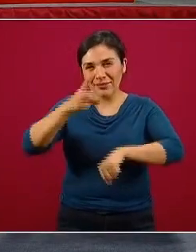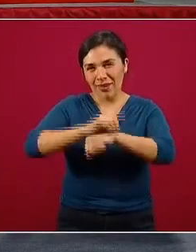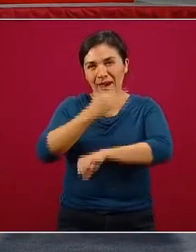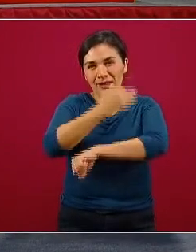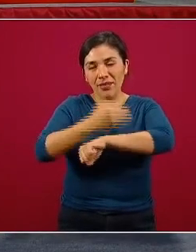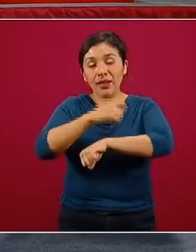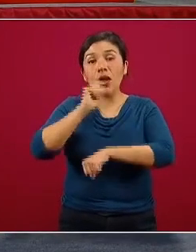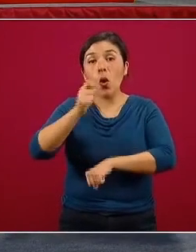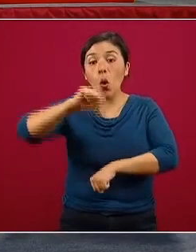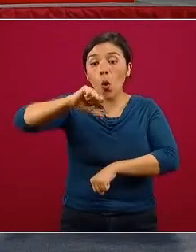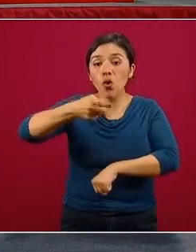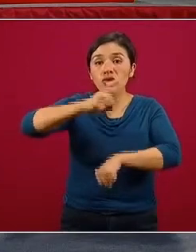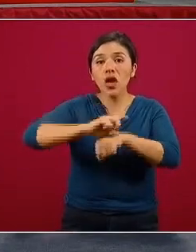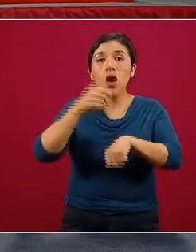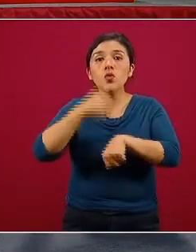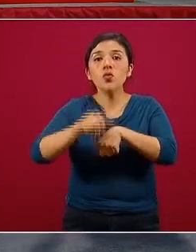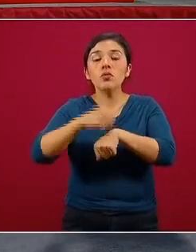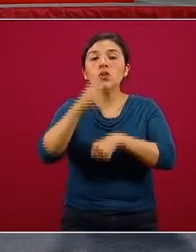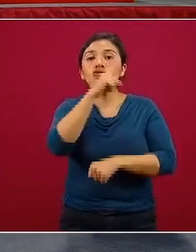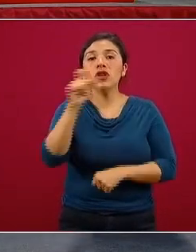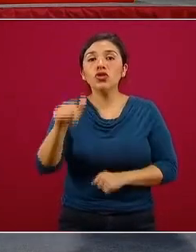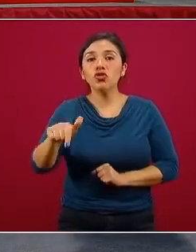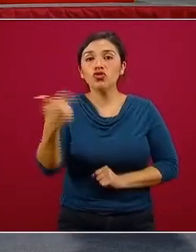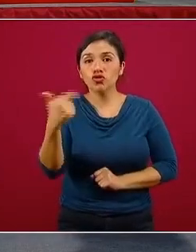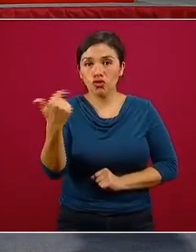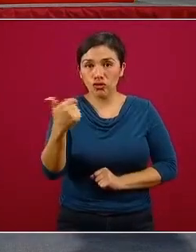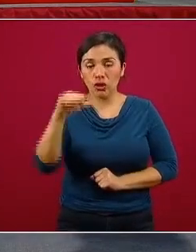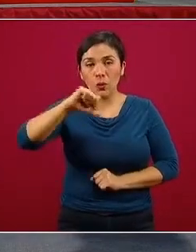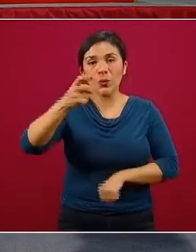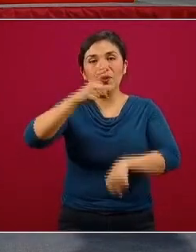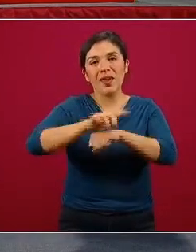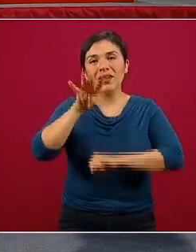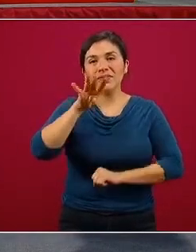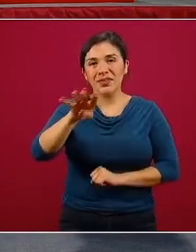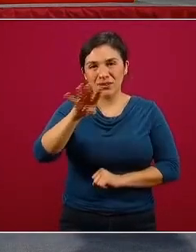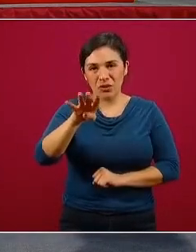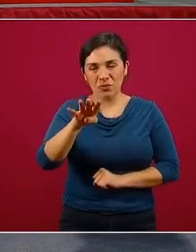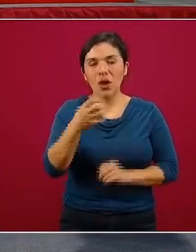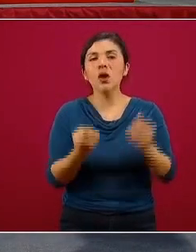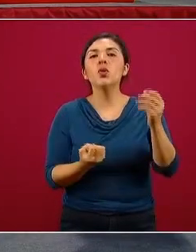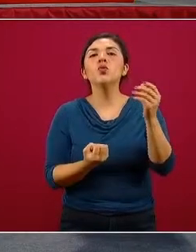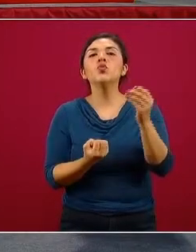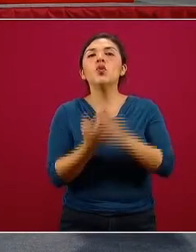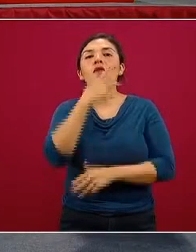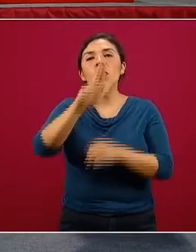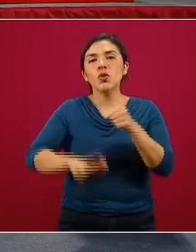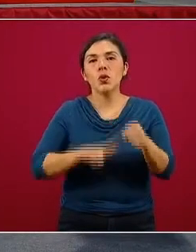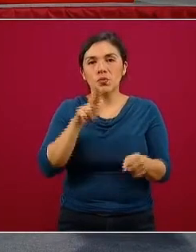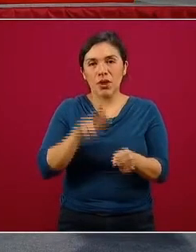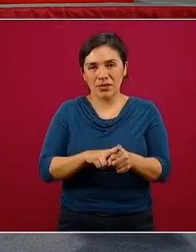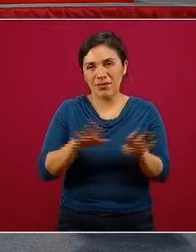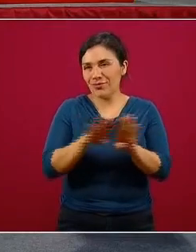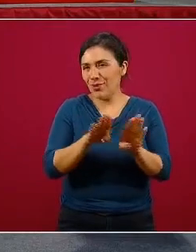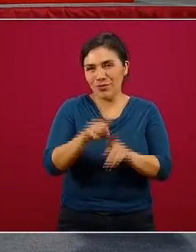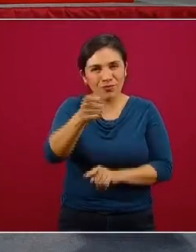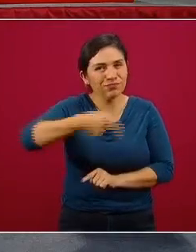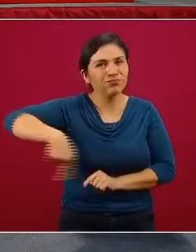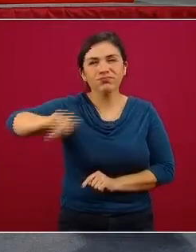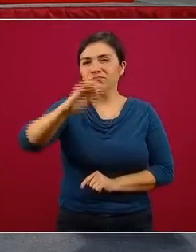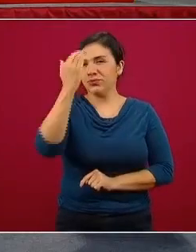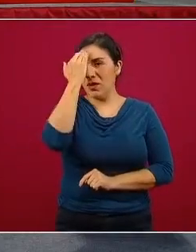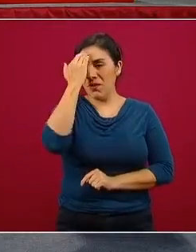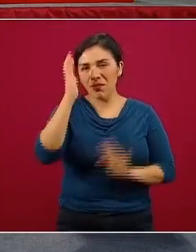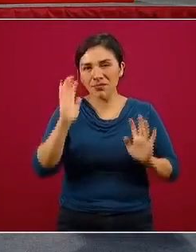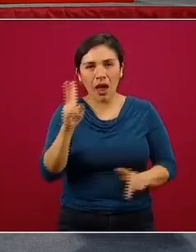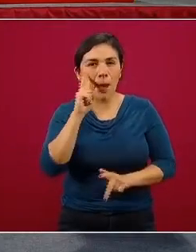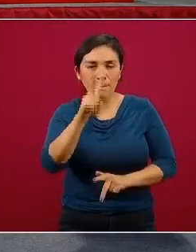número 112 en este día 19 de la nueva normalidad. Como todos ya sabemos